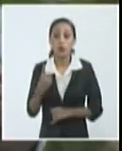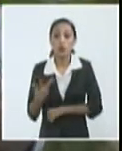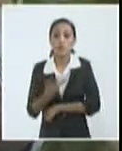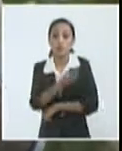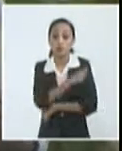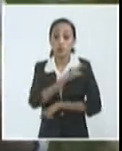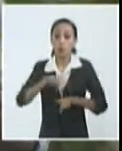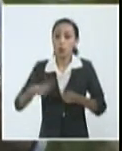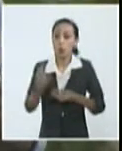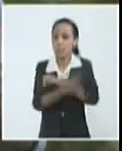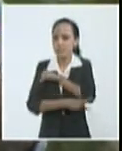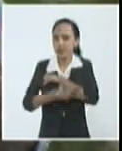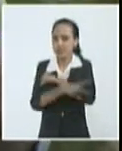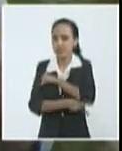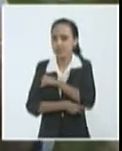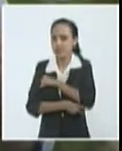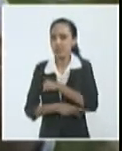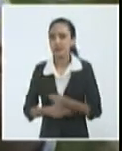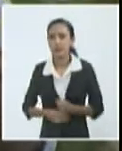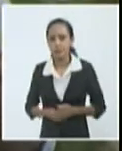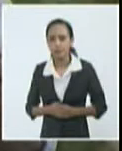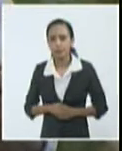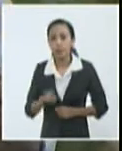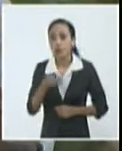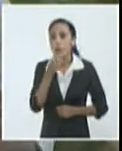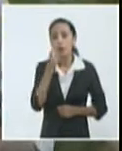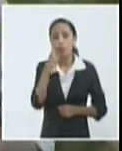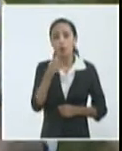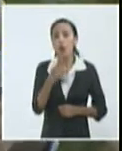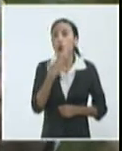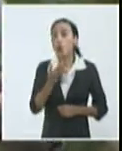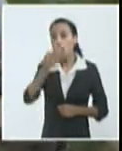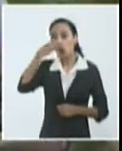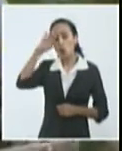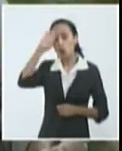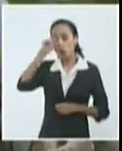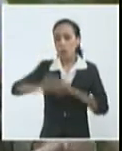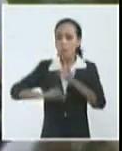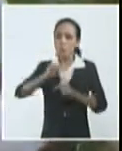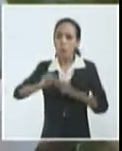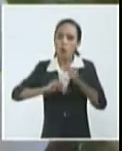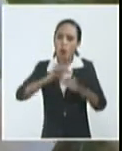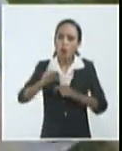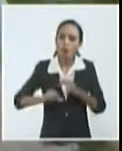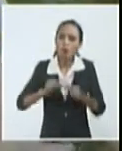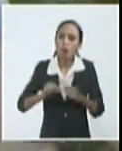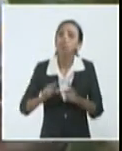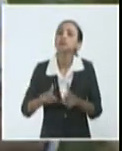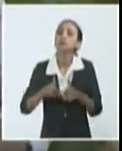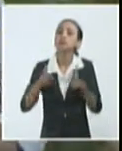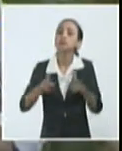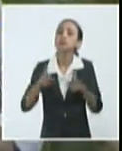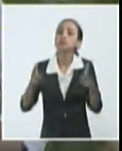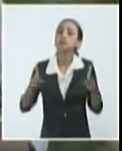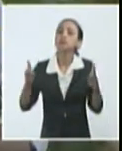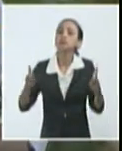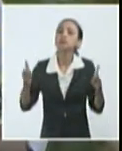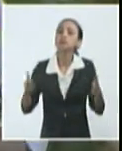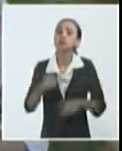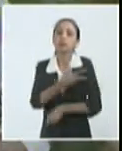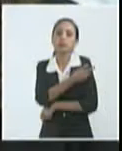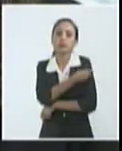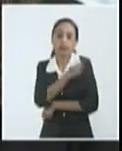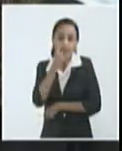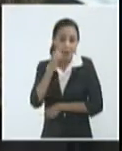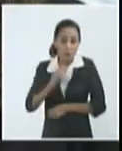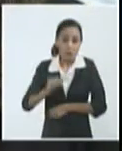país. Y aquí nosotros hemos ido viendo cómo Cuba va evolucionando y va subiendo en los lugares